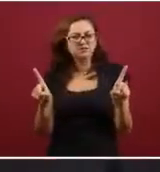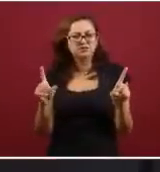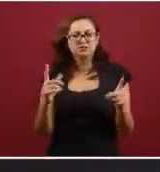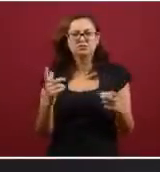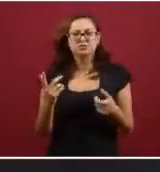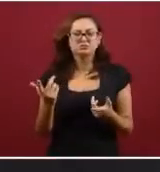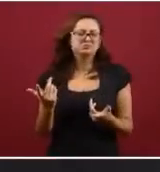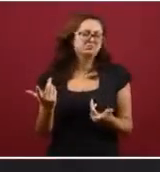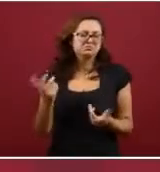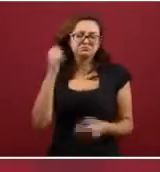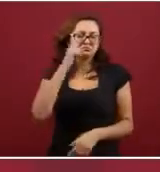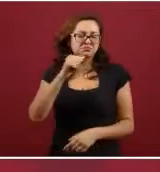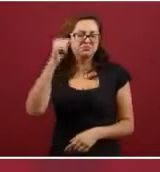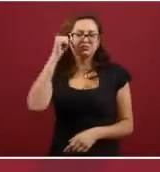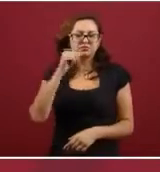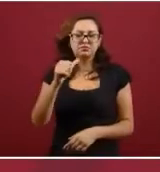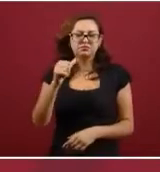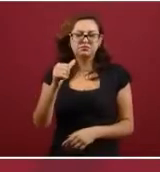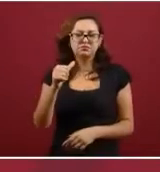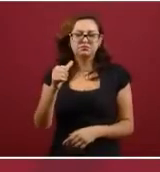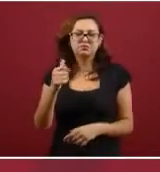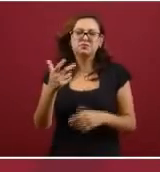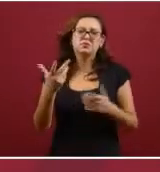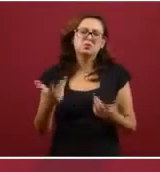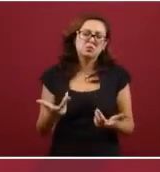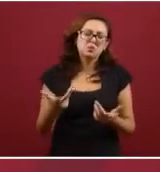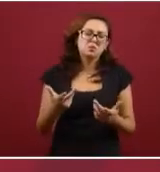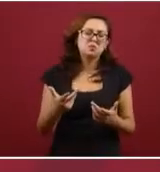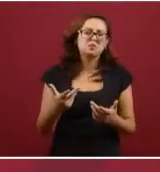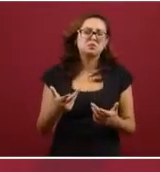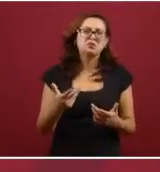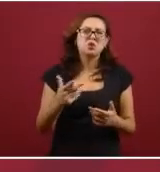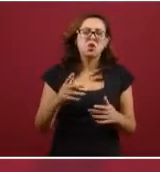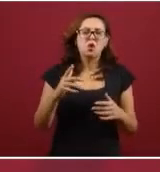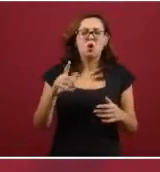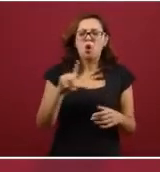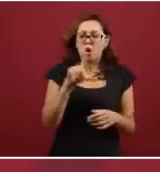tratara de gobiernos conservadores,